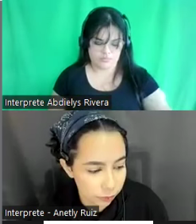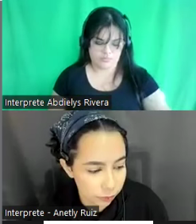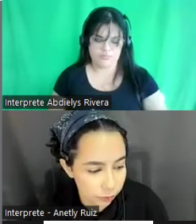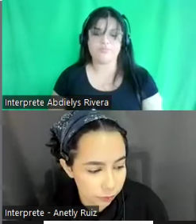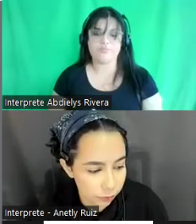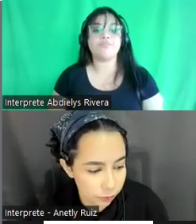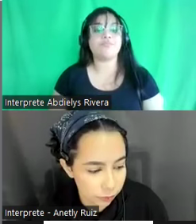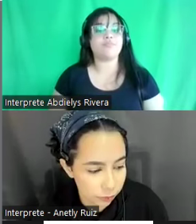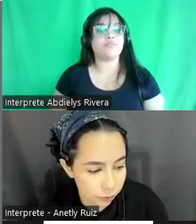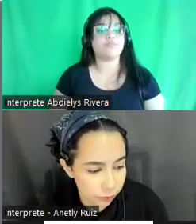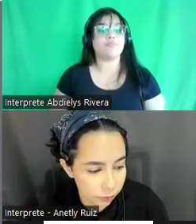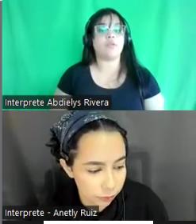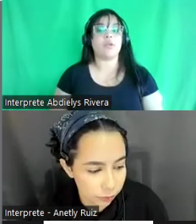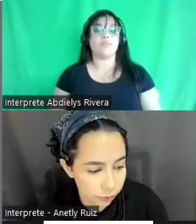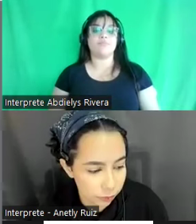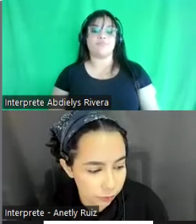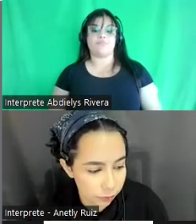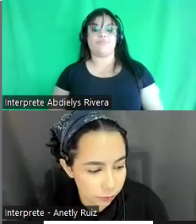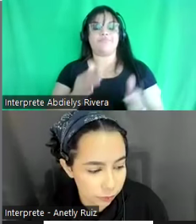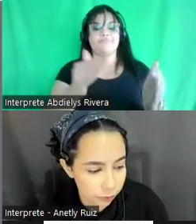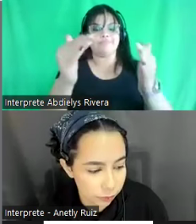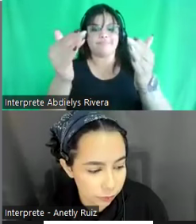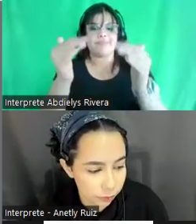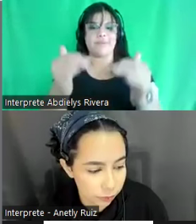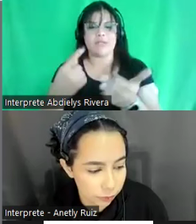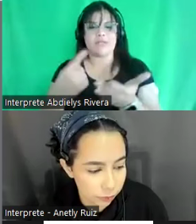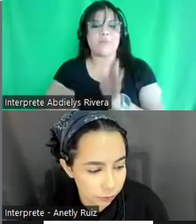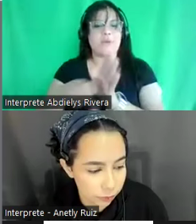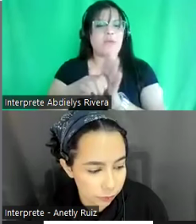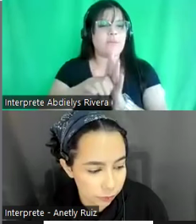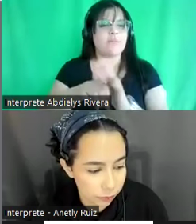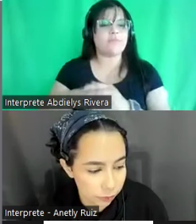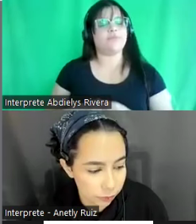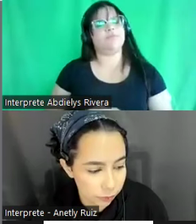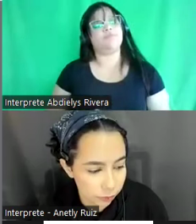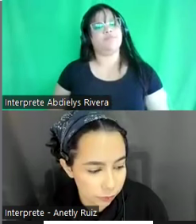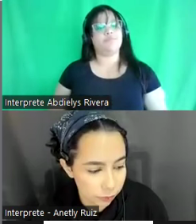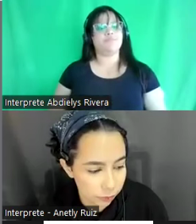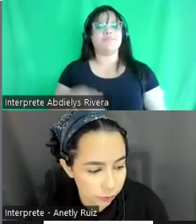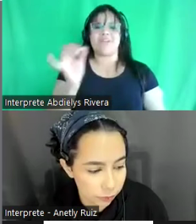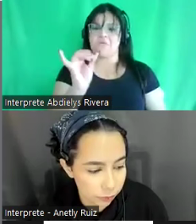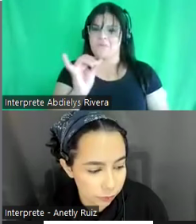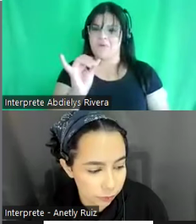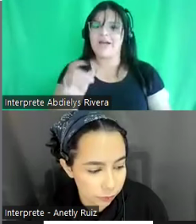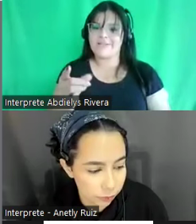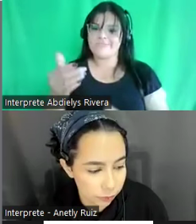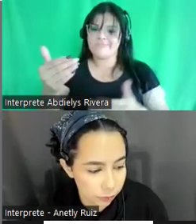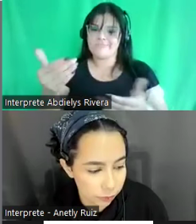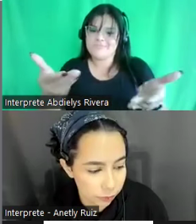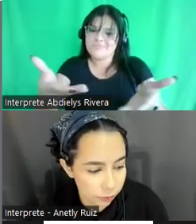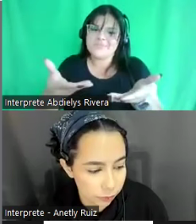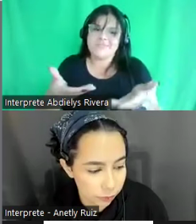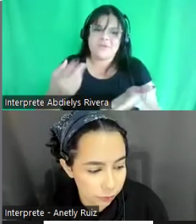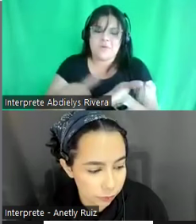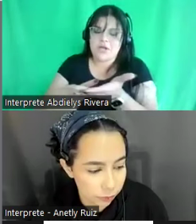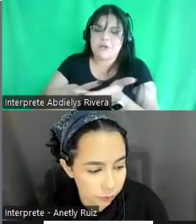Vamos a presentar entonces lo que es el próximo caso, un segundo escenario donde también los invitamos a que comenten y se unan, ¿verdad?,